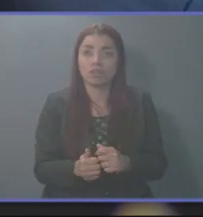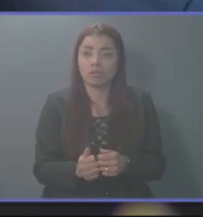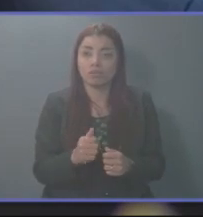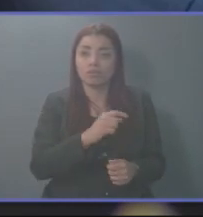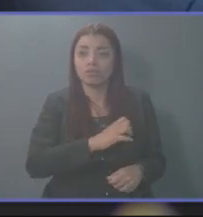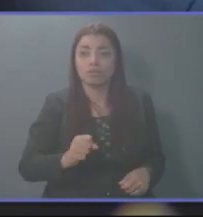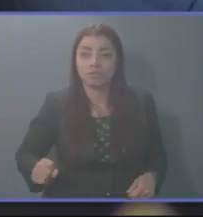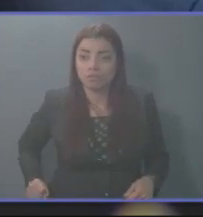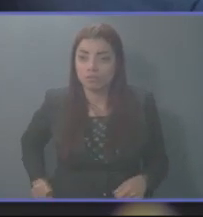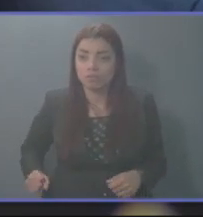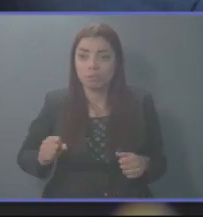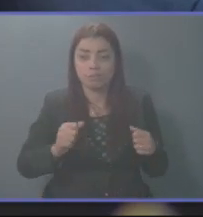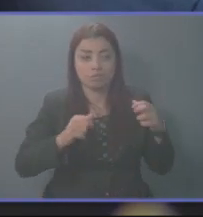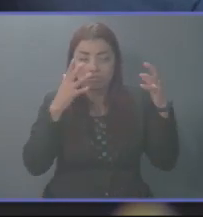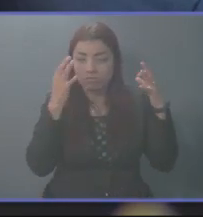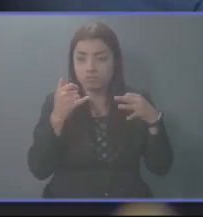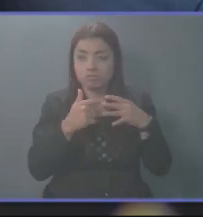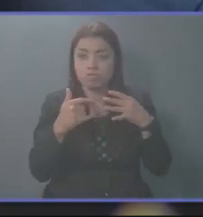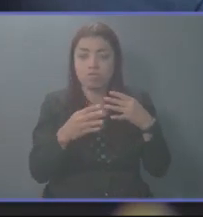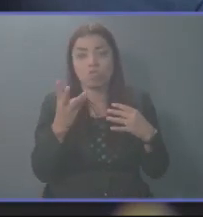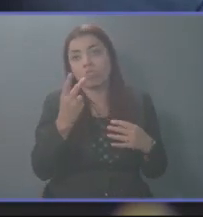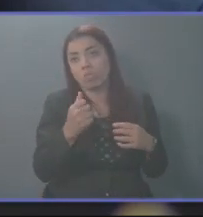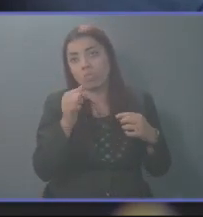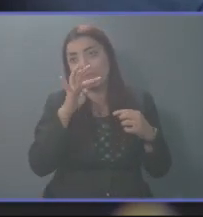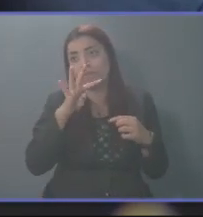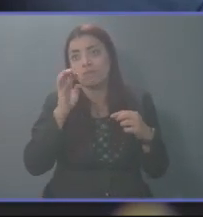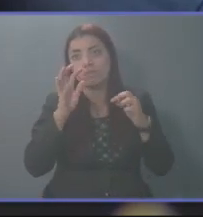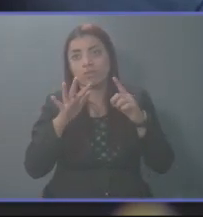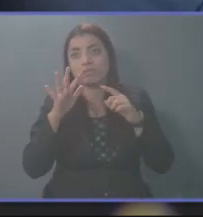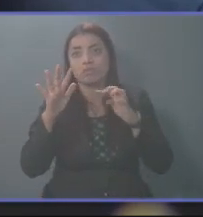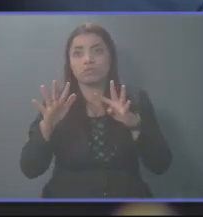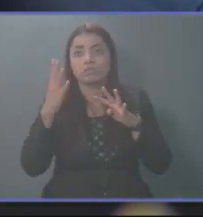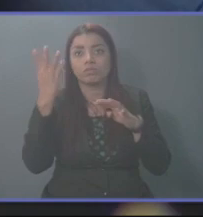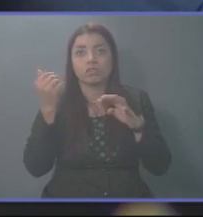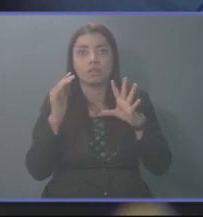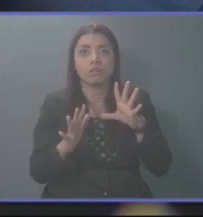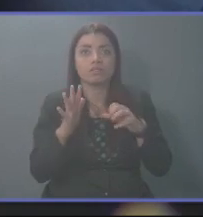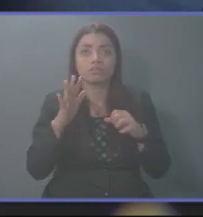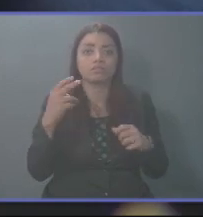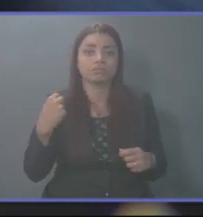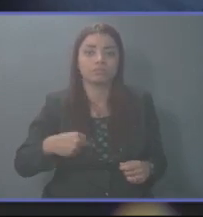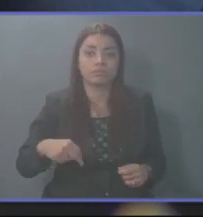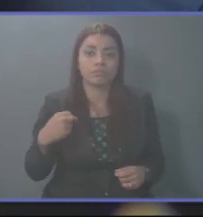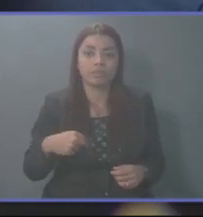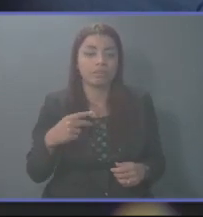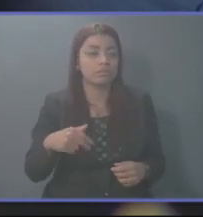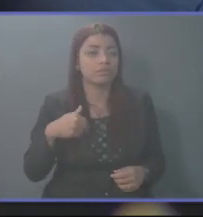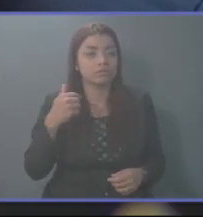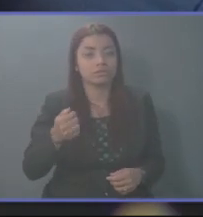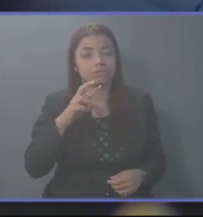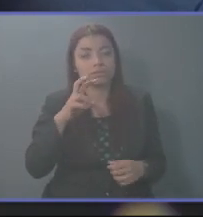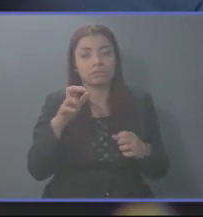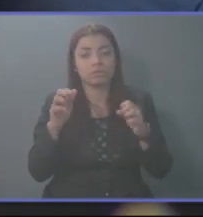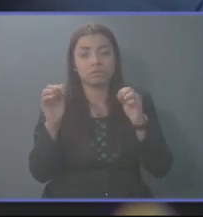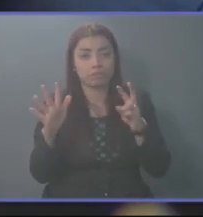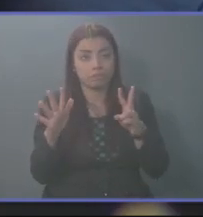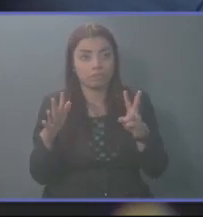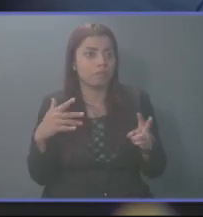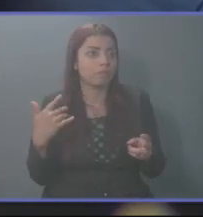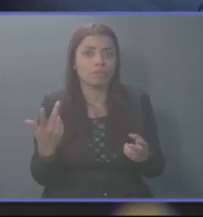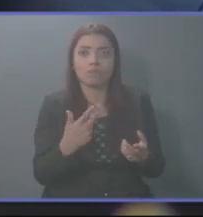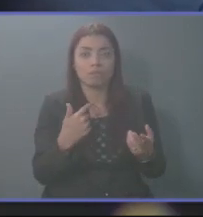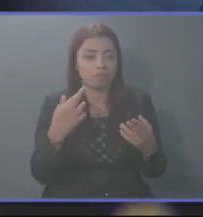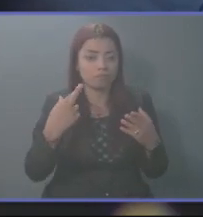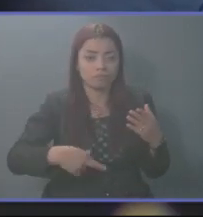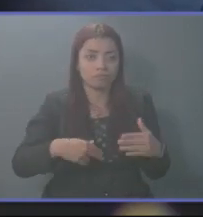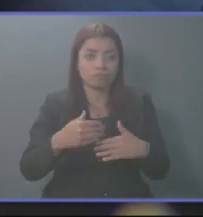Salvador, emitida por decreto legislativo número 469 de fecha 15 de noviembre del 2007, no responde a la